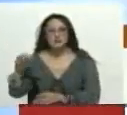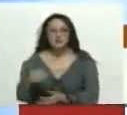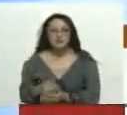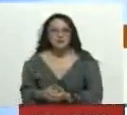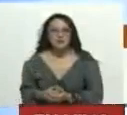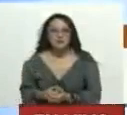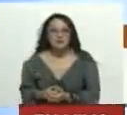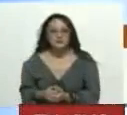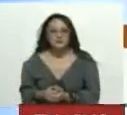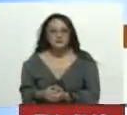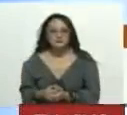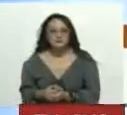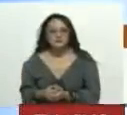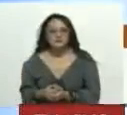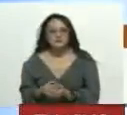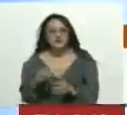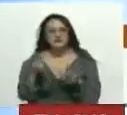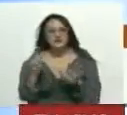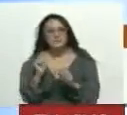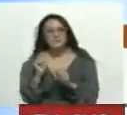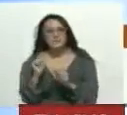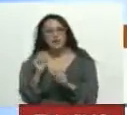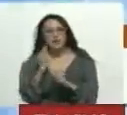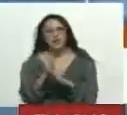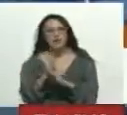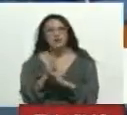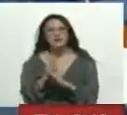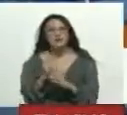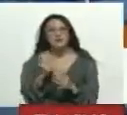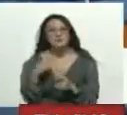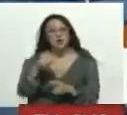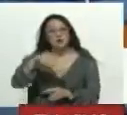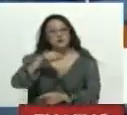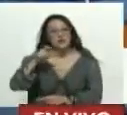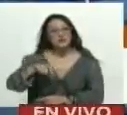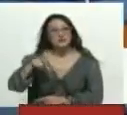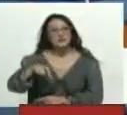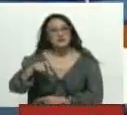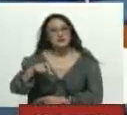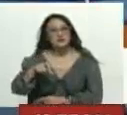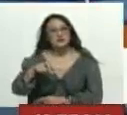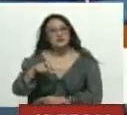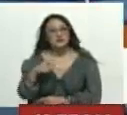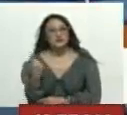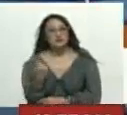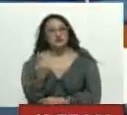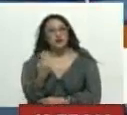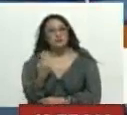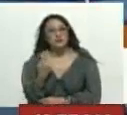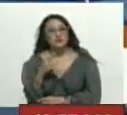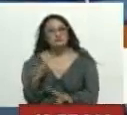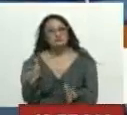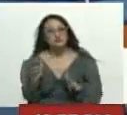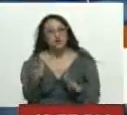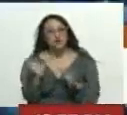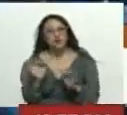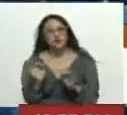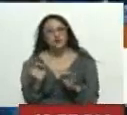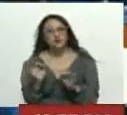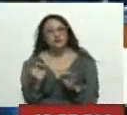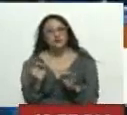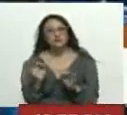que me dijeron que eran cinco minutos siete minutos algo así Este pero esa es la necesidad pero solamente eso se va a lograr hermanos y